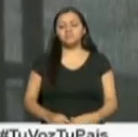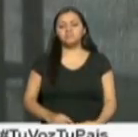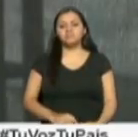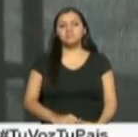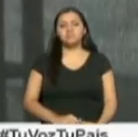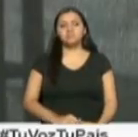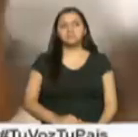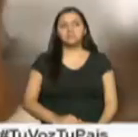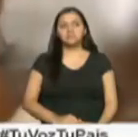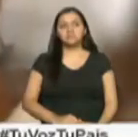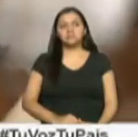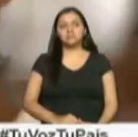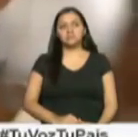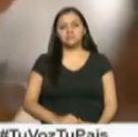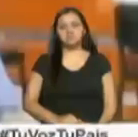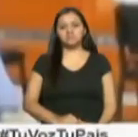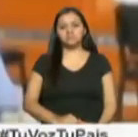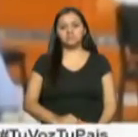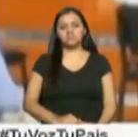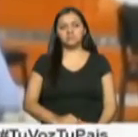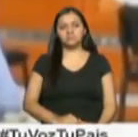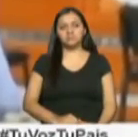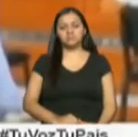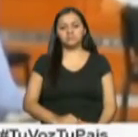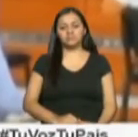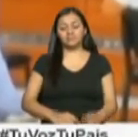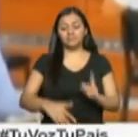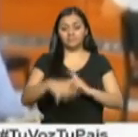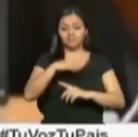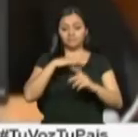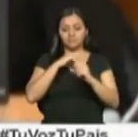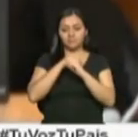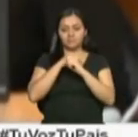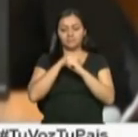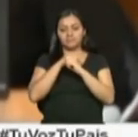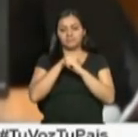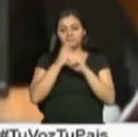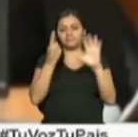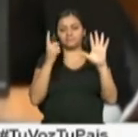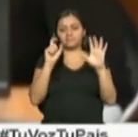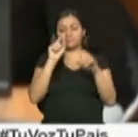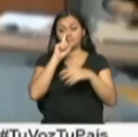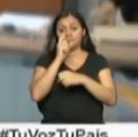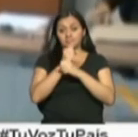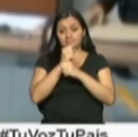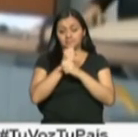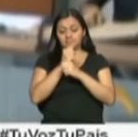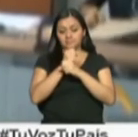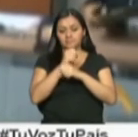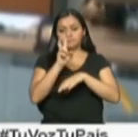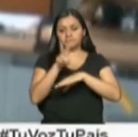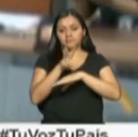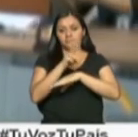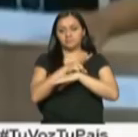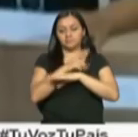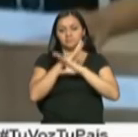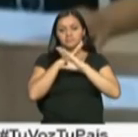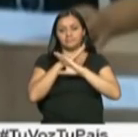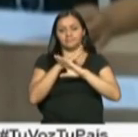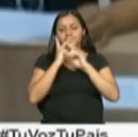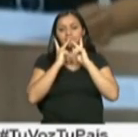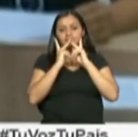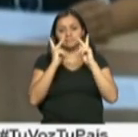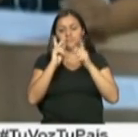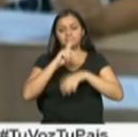la hemos dictado en horas algunas veces. En este complejo trabajarán más de 60 funcionarios, entre fiscales, defensores